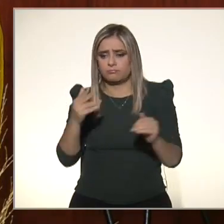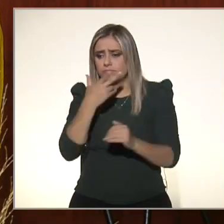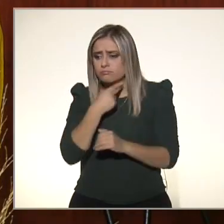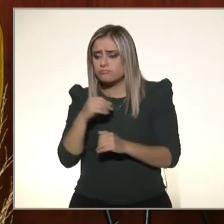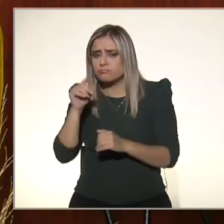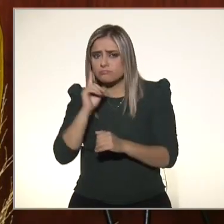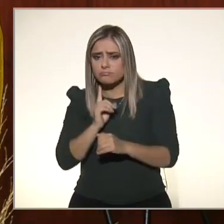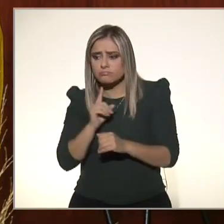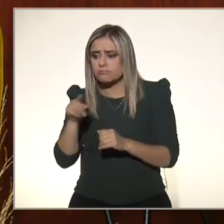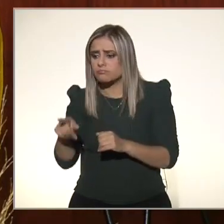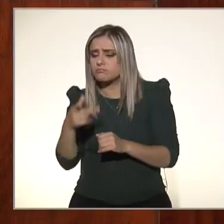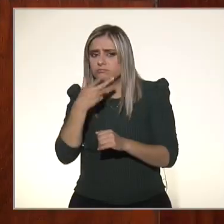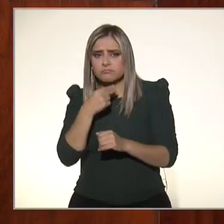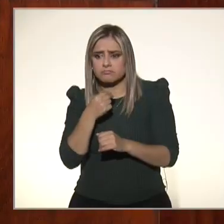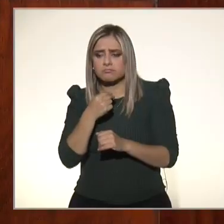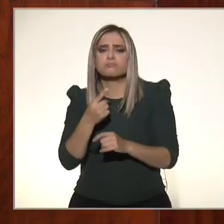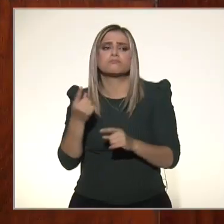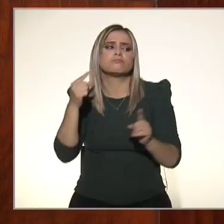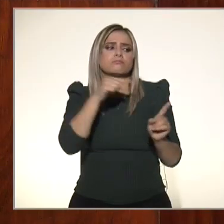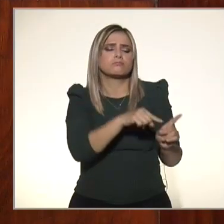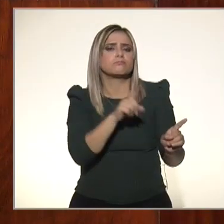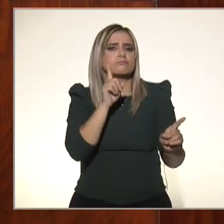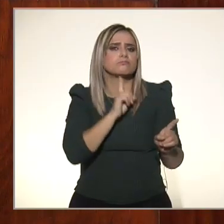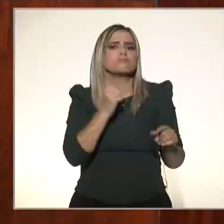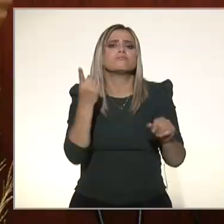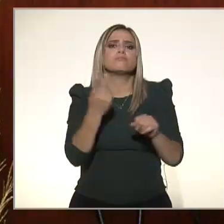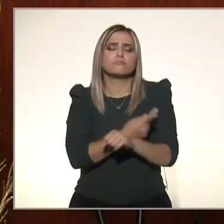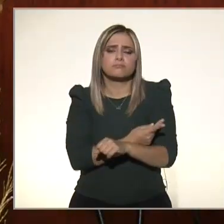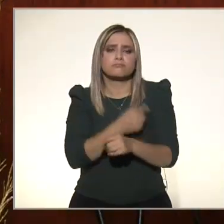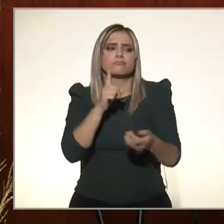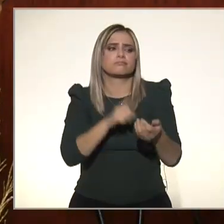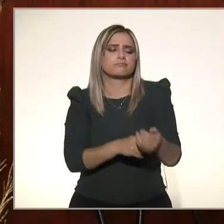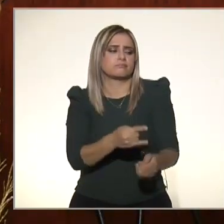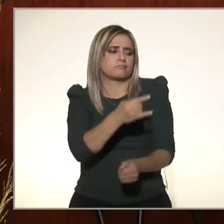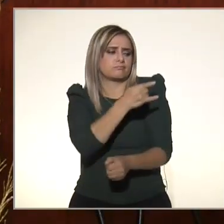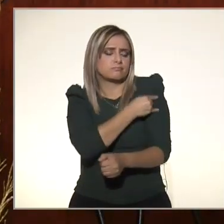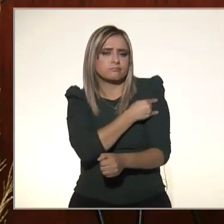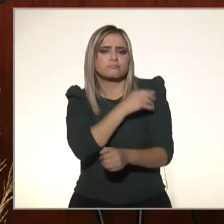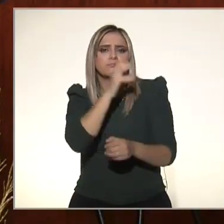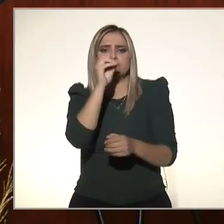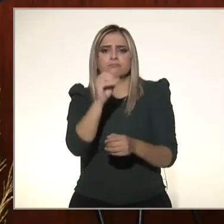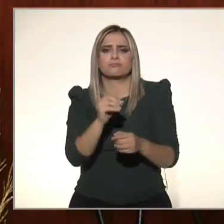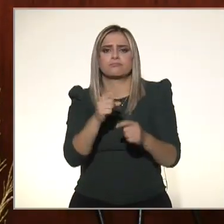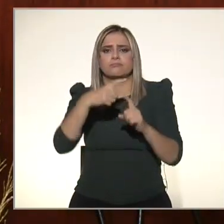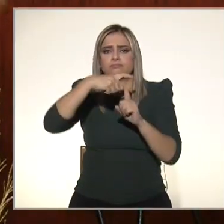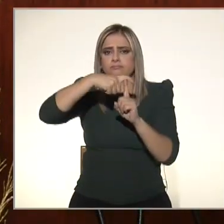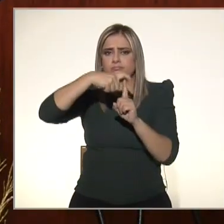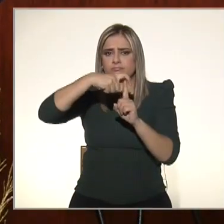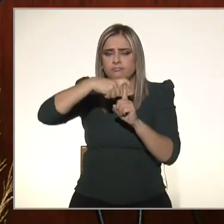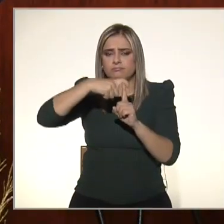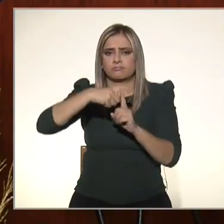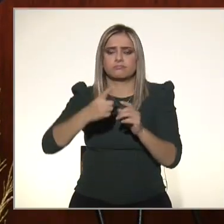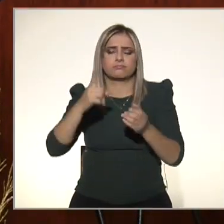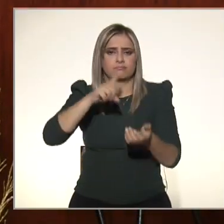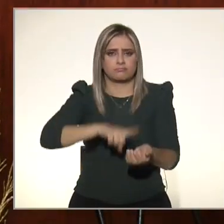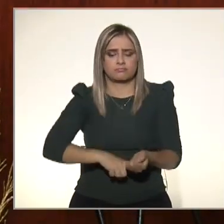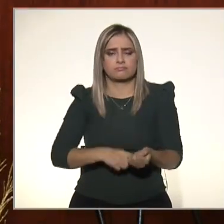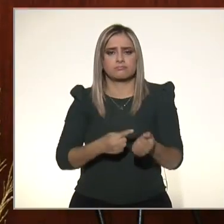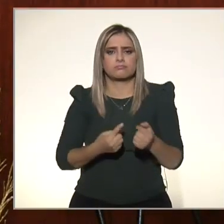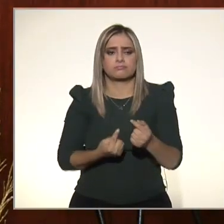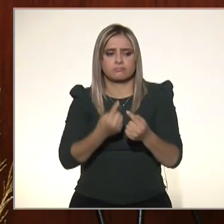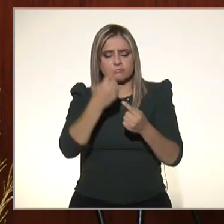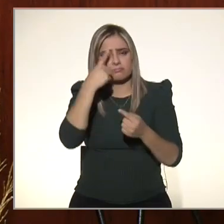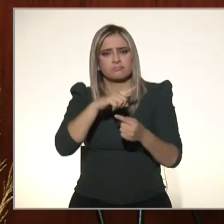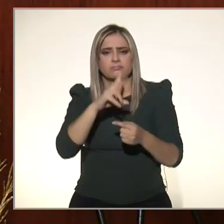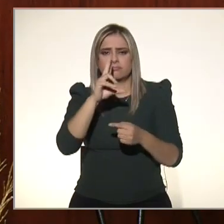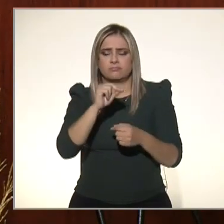vámonos del otro lado. ¿Qué pasa con las mujeres que se ponen un dispositivo intrauterino ¿Qué pasa con las mujeres que se ponen un